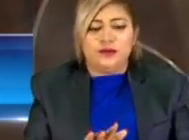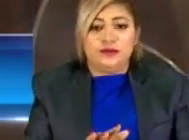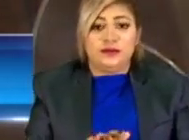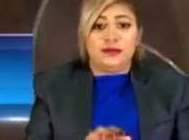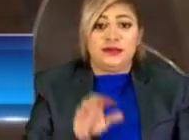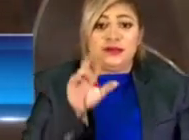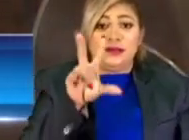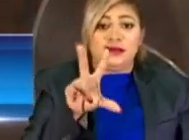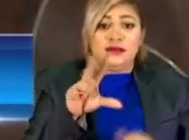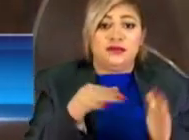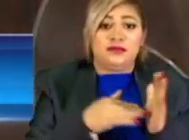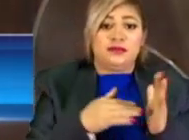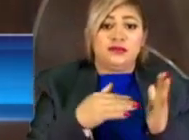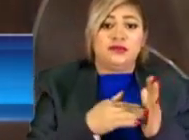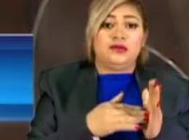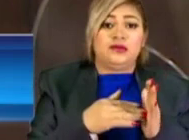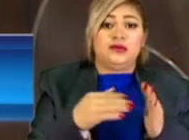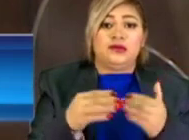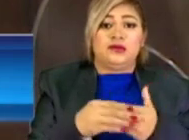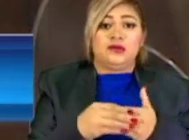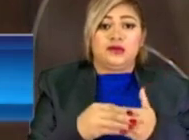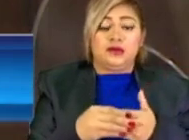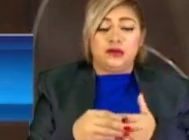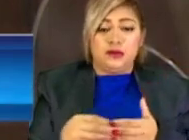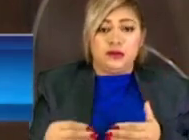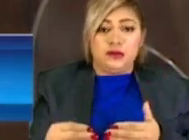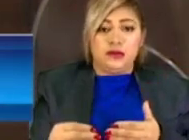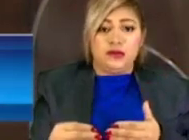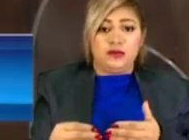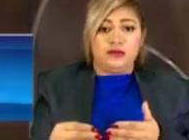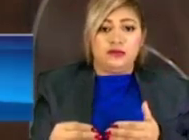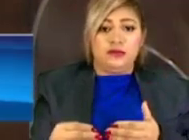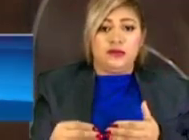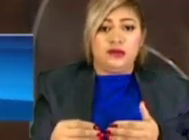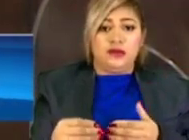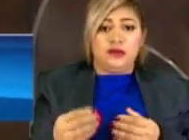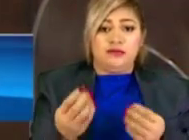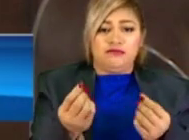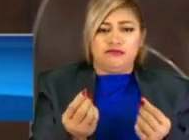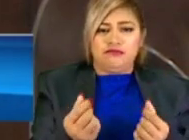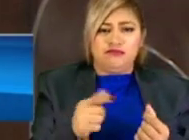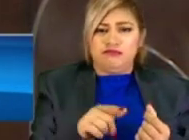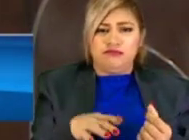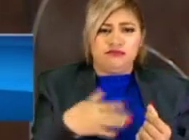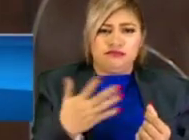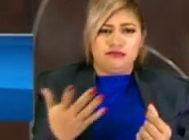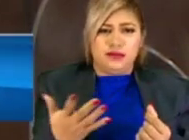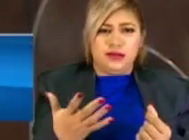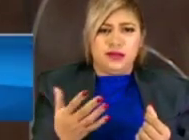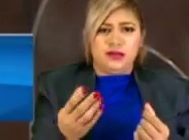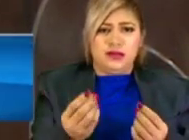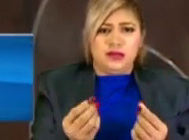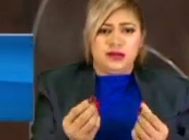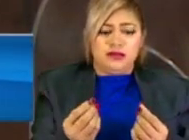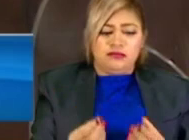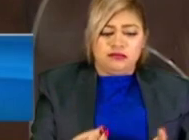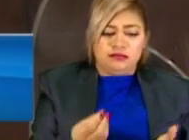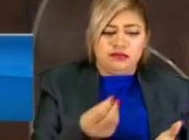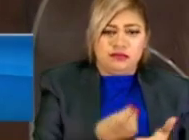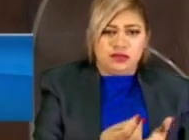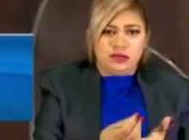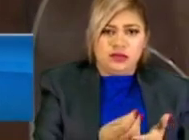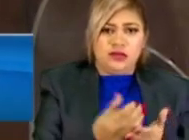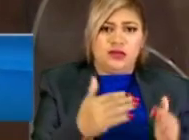3 millones de balboas recaudados con esas donaciones fueron destinados por partes iguales